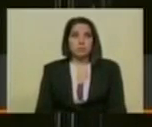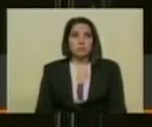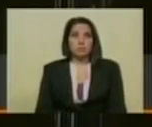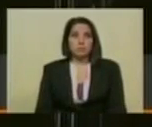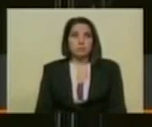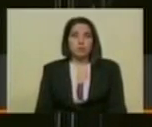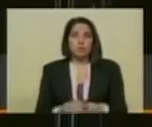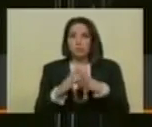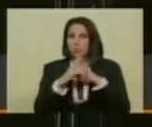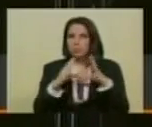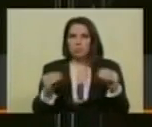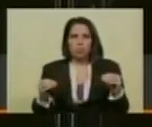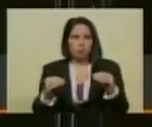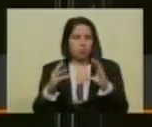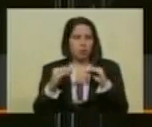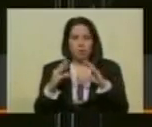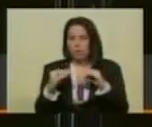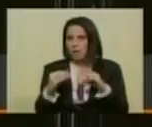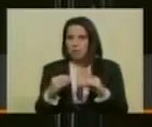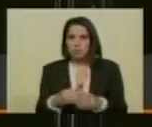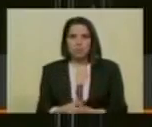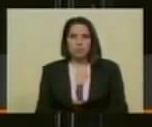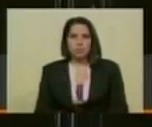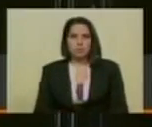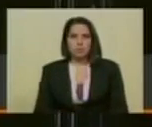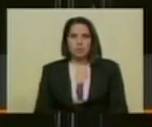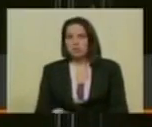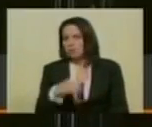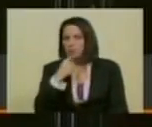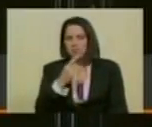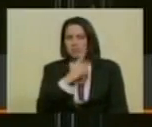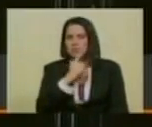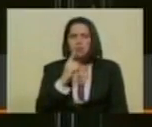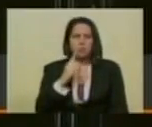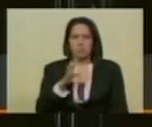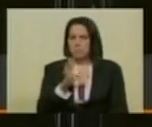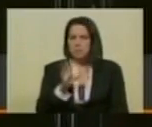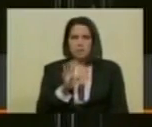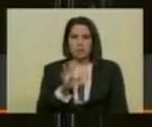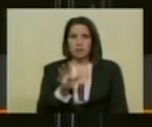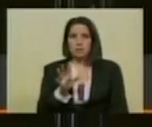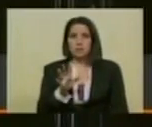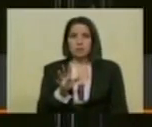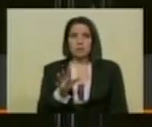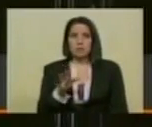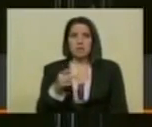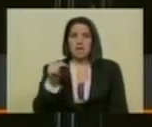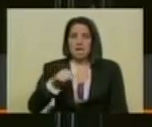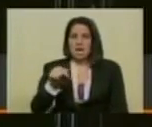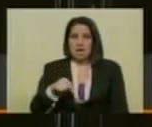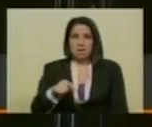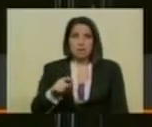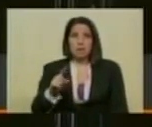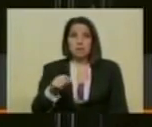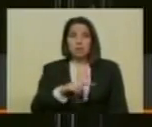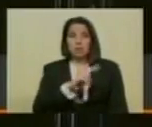Con todos ellos yo he hablado. No voy a decir nombres hoy, menos aquí en este santuario